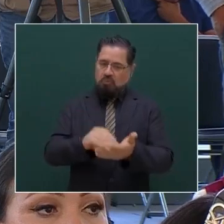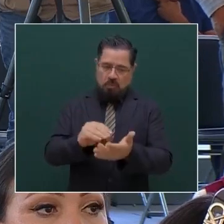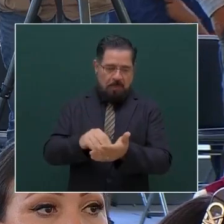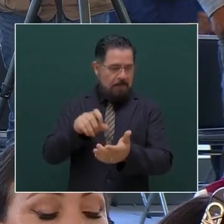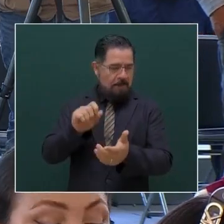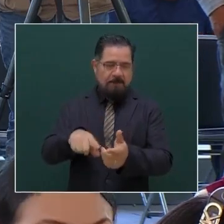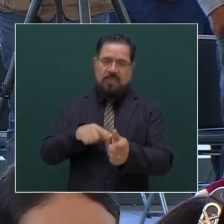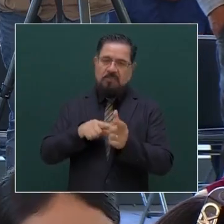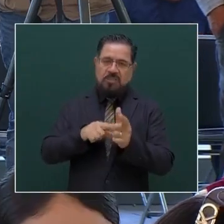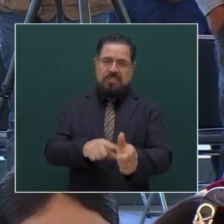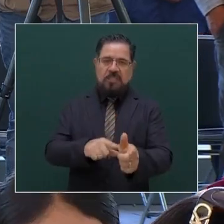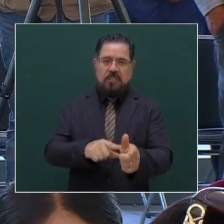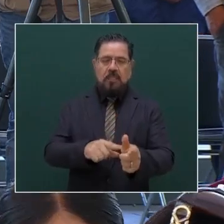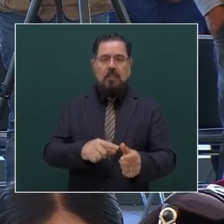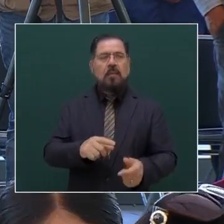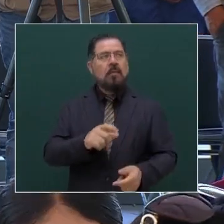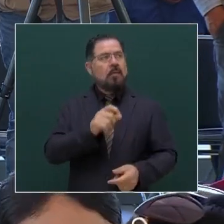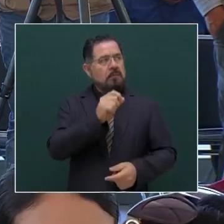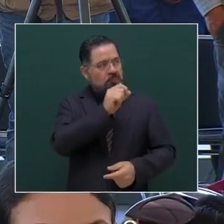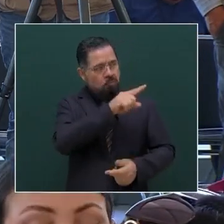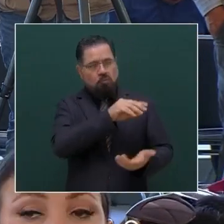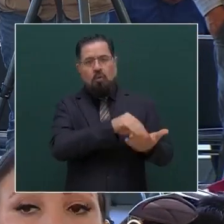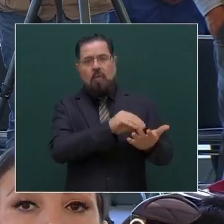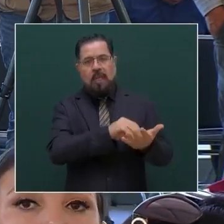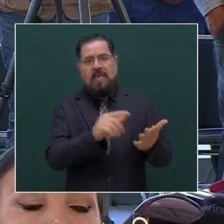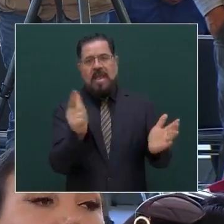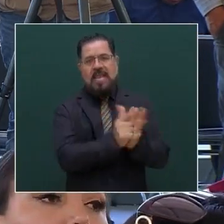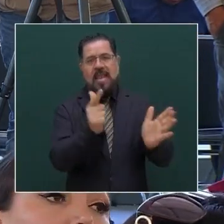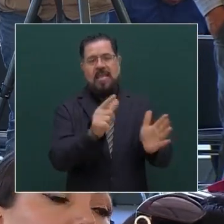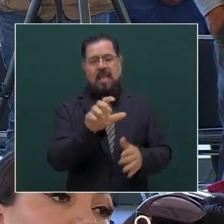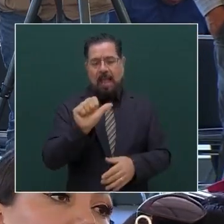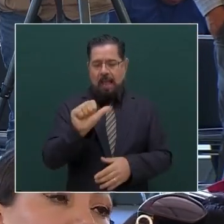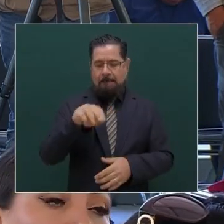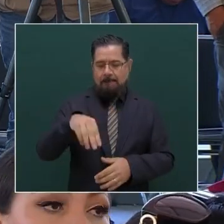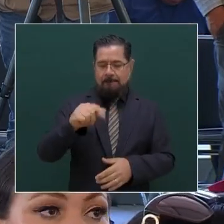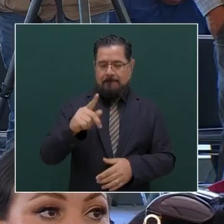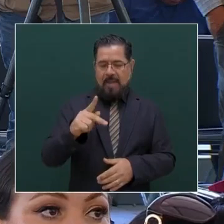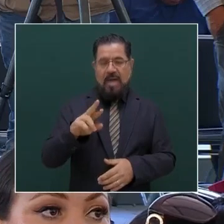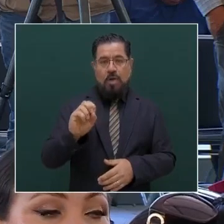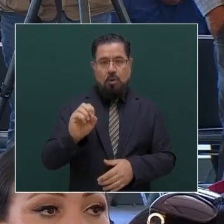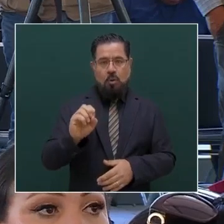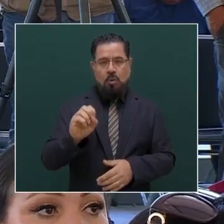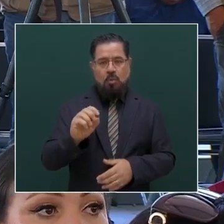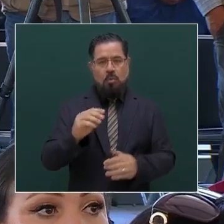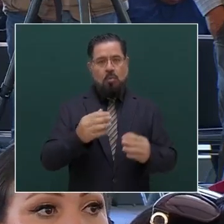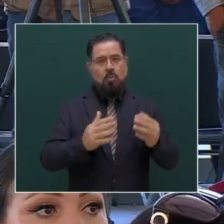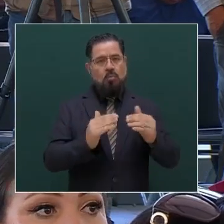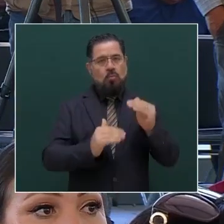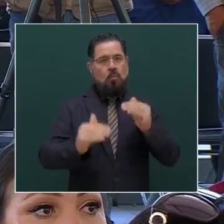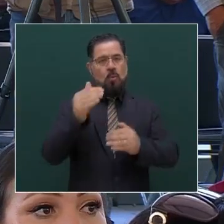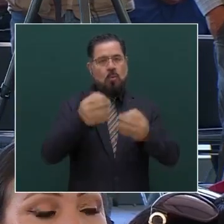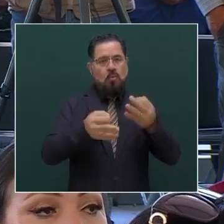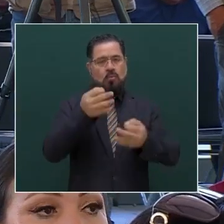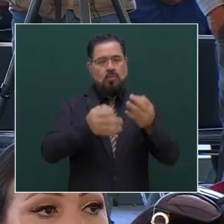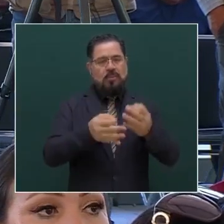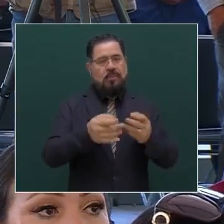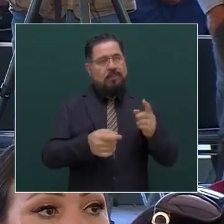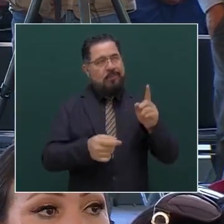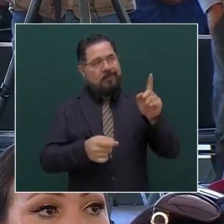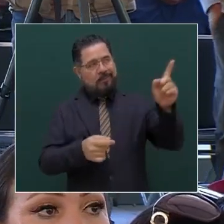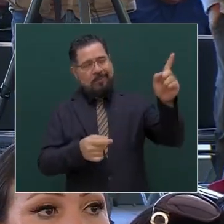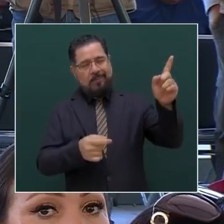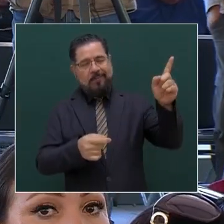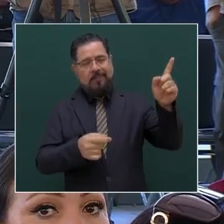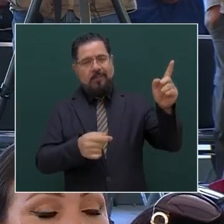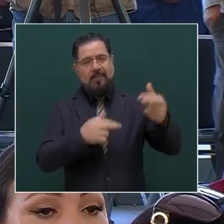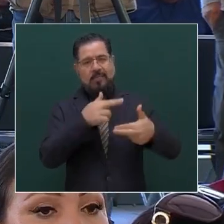tiene amparos en contra vigentes en la Suprema Corte de Justicia de la Nación y en el Juzgado Décimo de